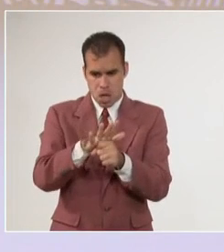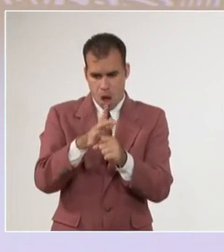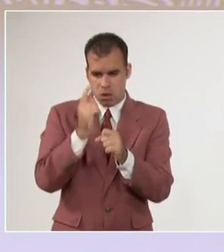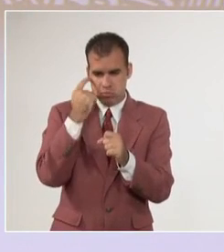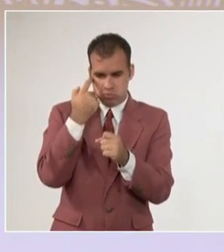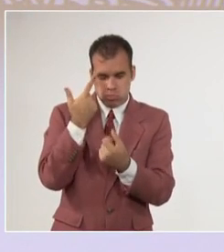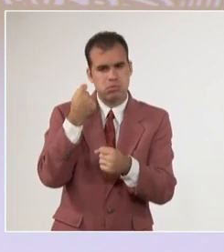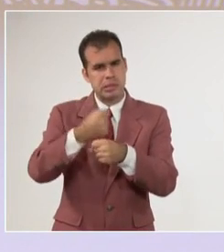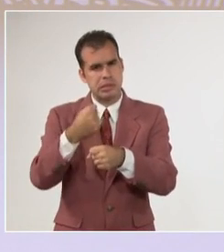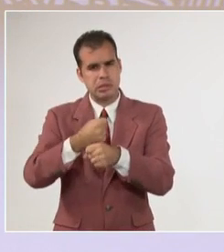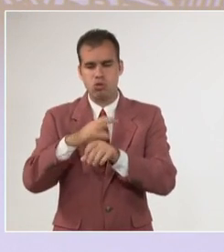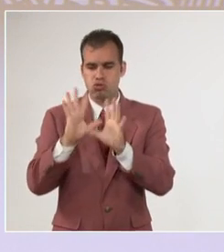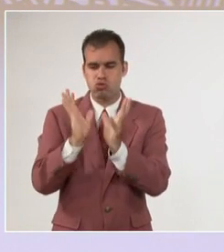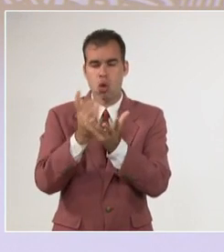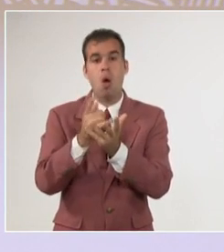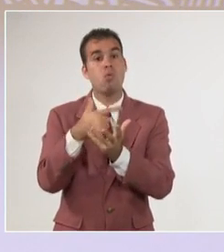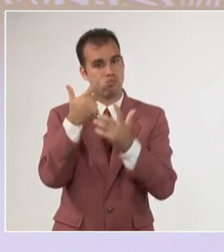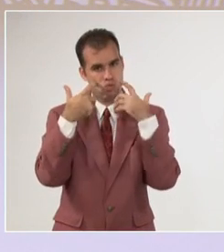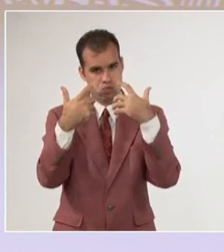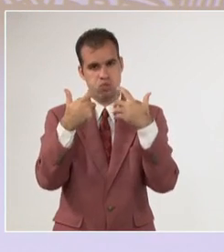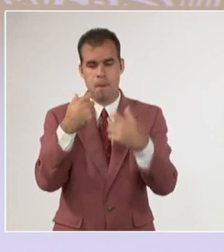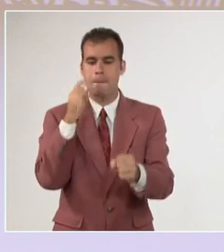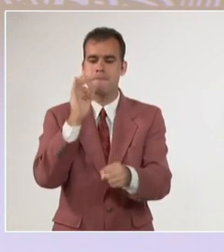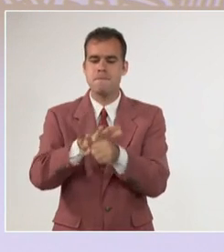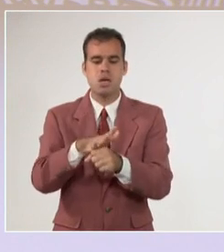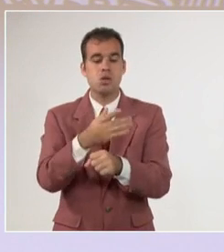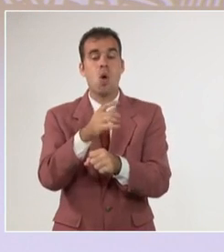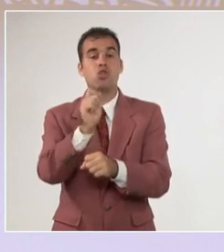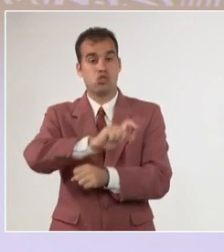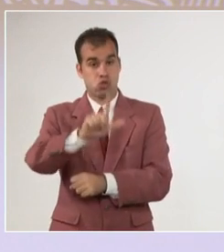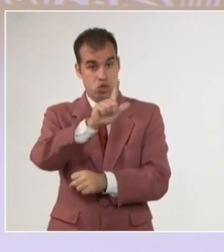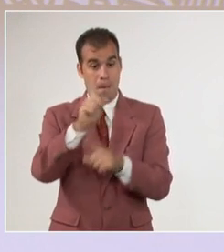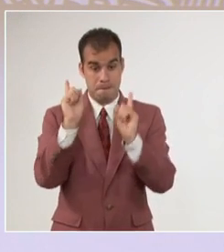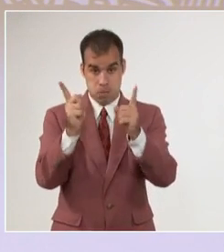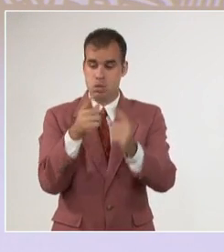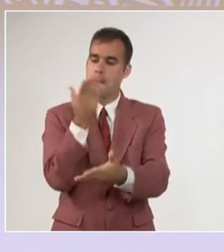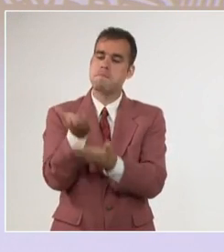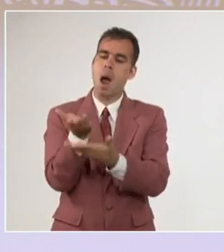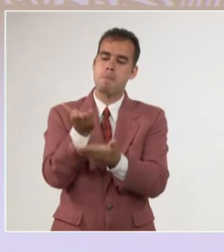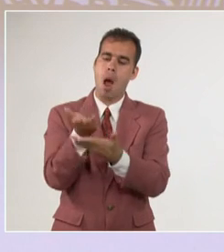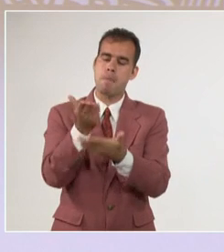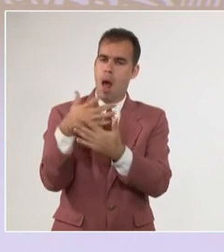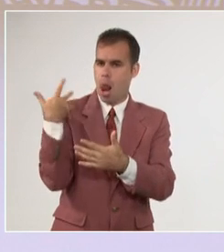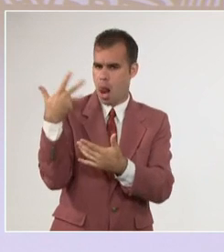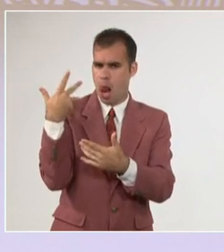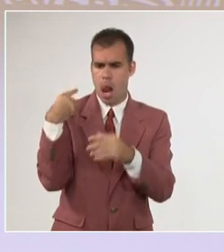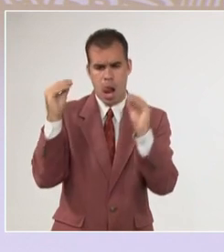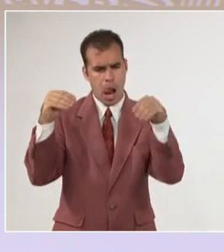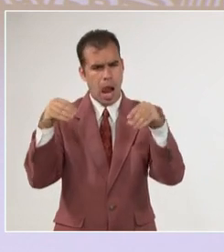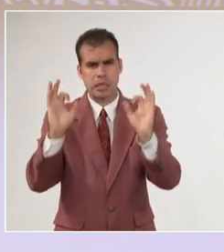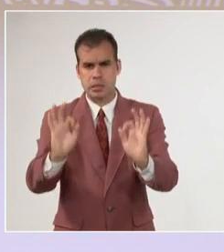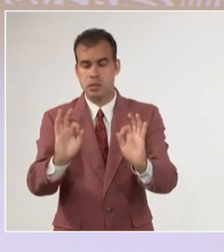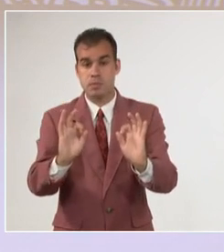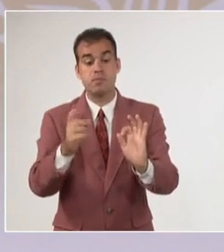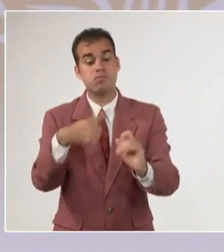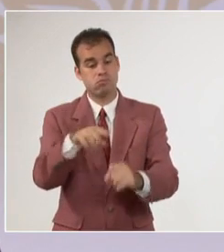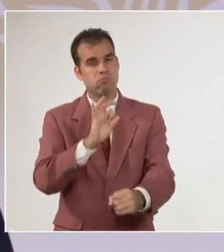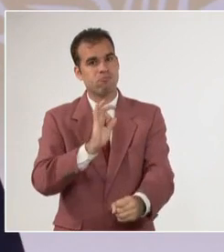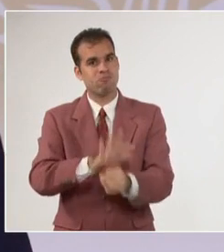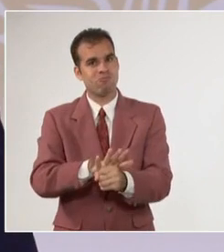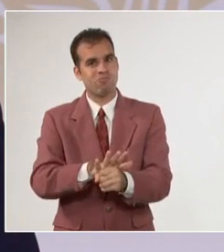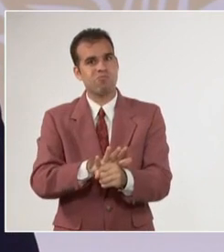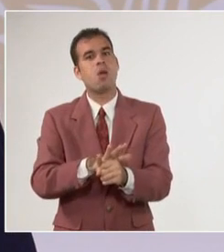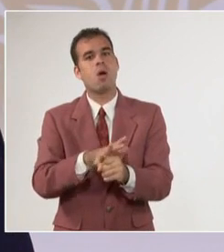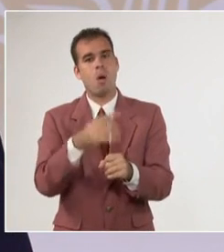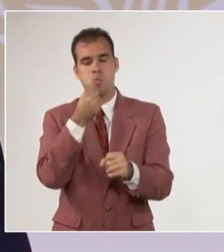y en la concreción de importantes demandas sociales y políticas, lo que constituyó una inmensa inspiración y aliento para